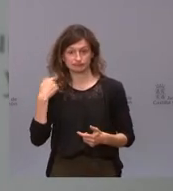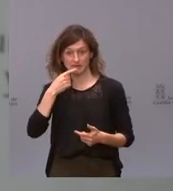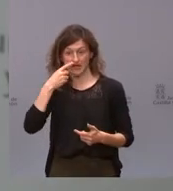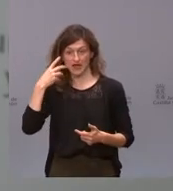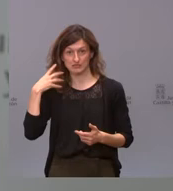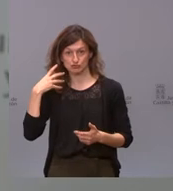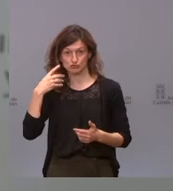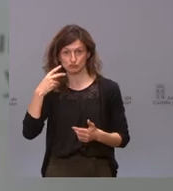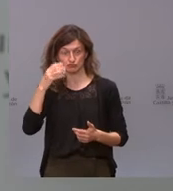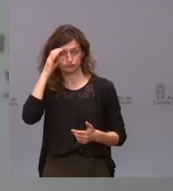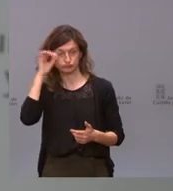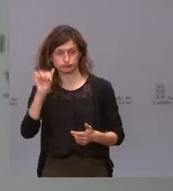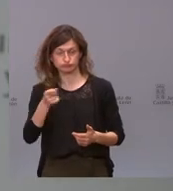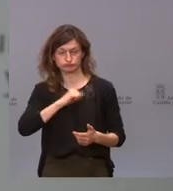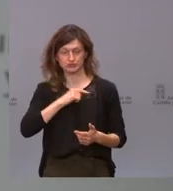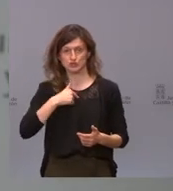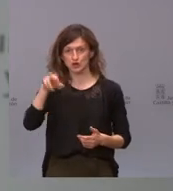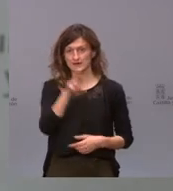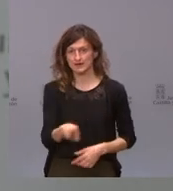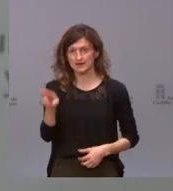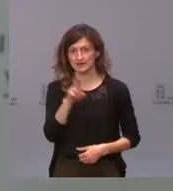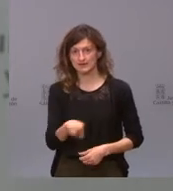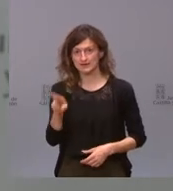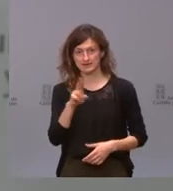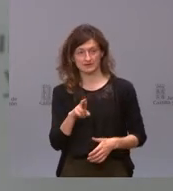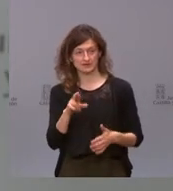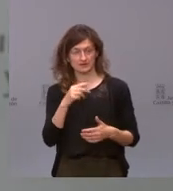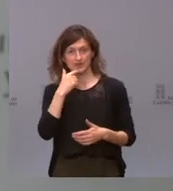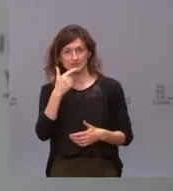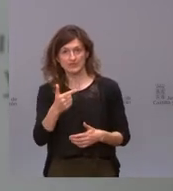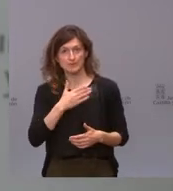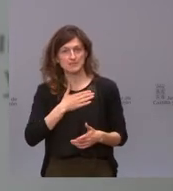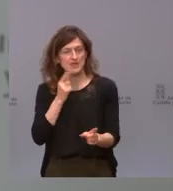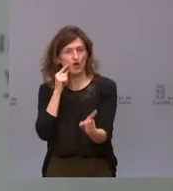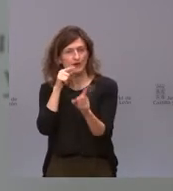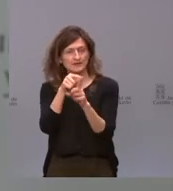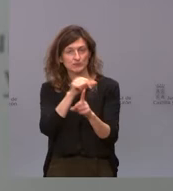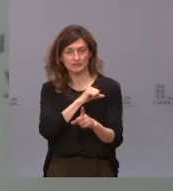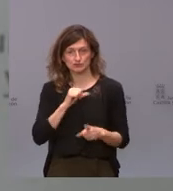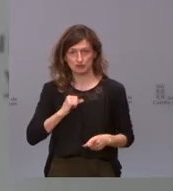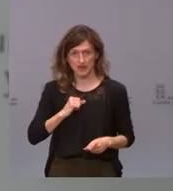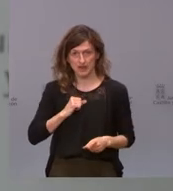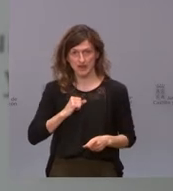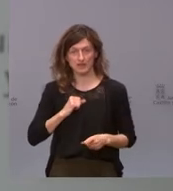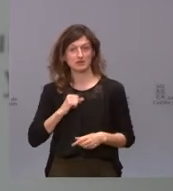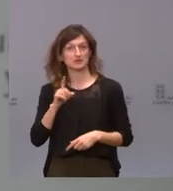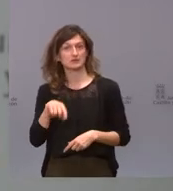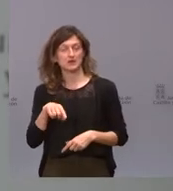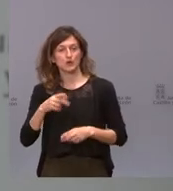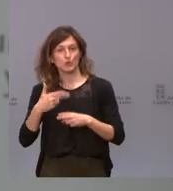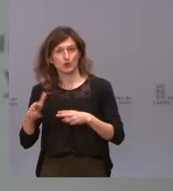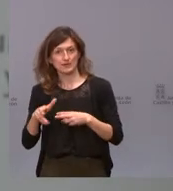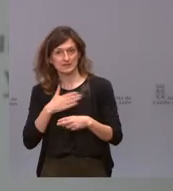saben que he repetido hasta la saciedad que mi objetivo personal el objetivo de mi